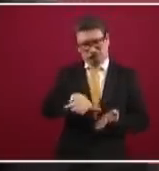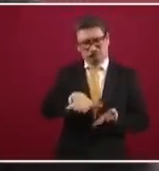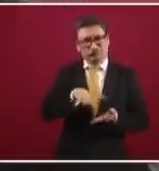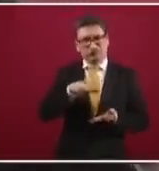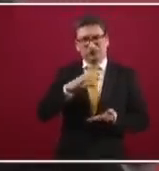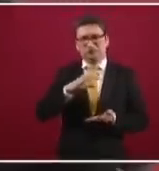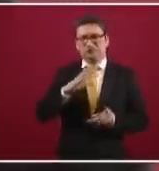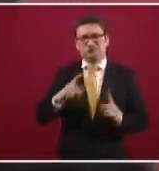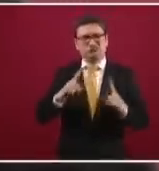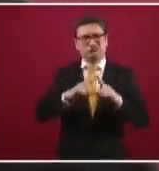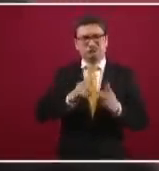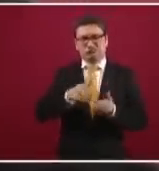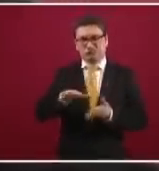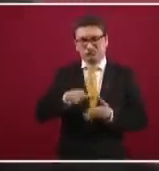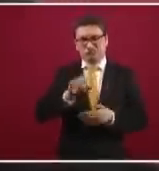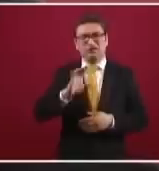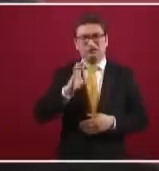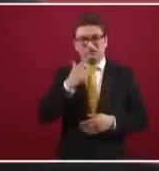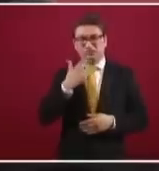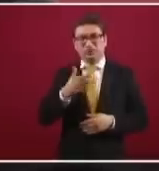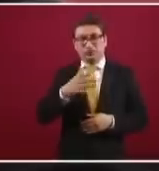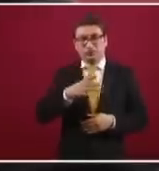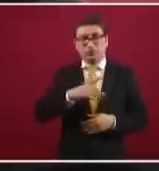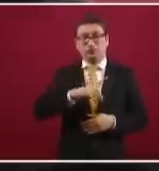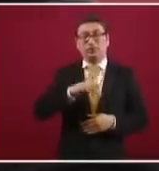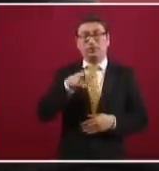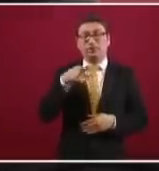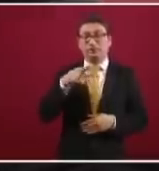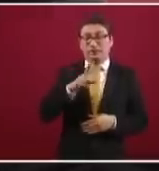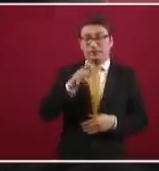Pero iba al norte.